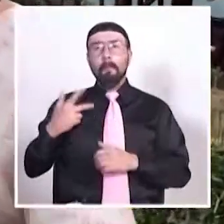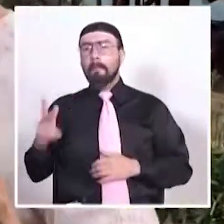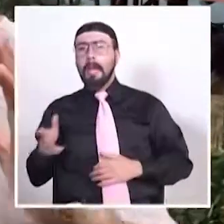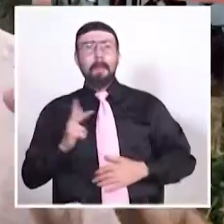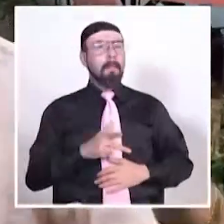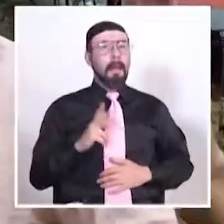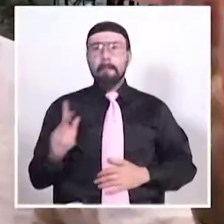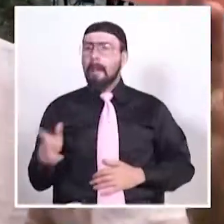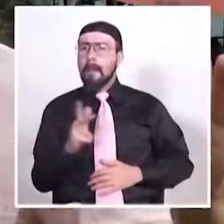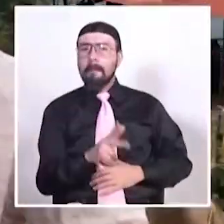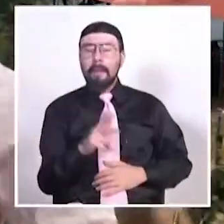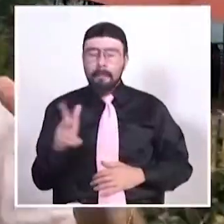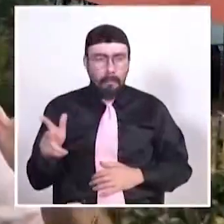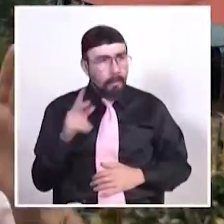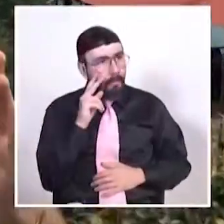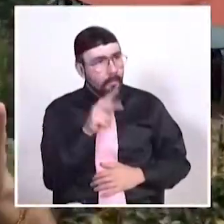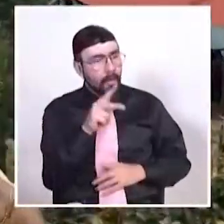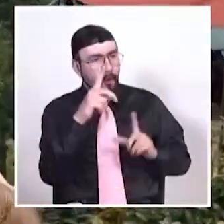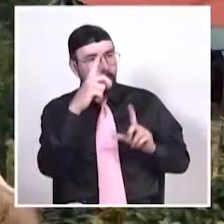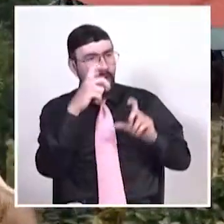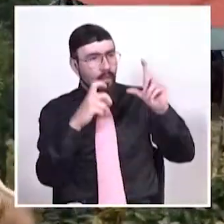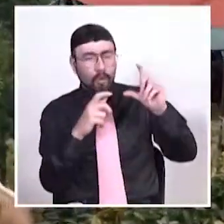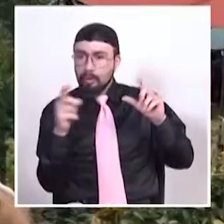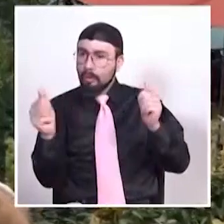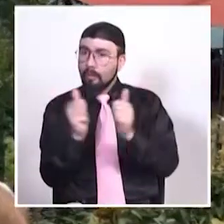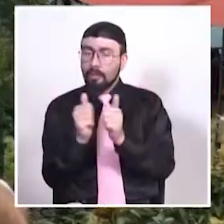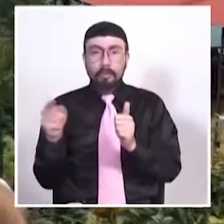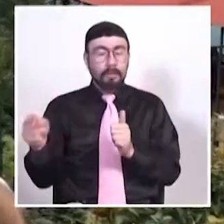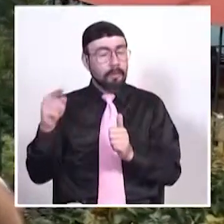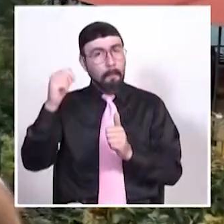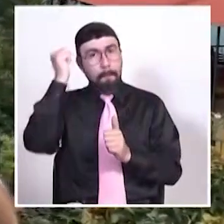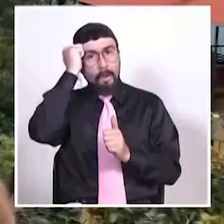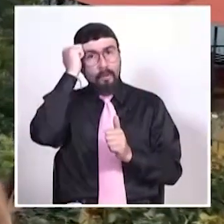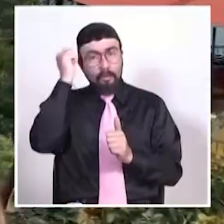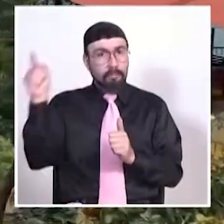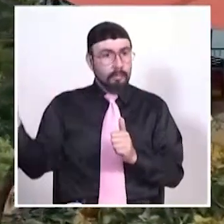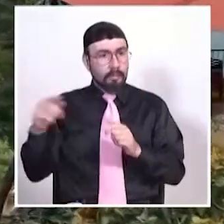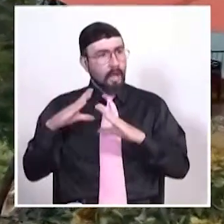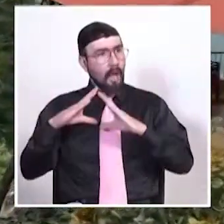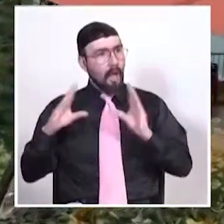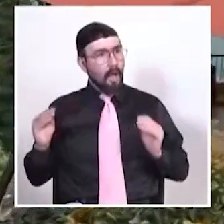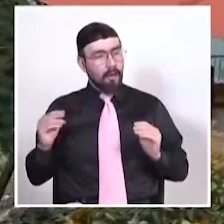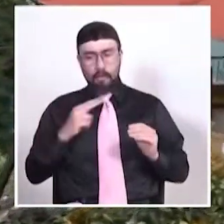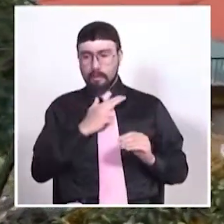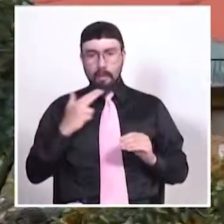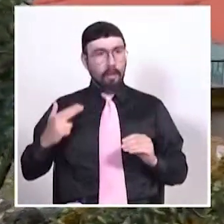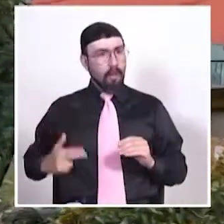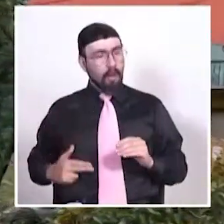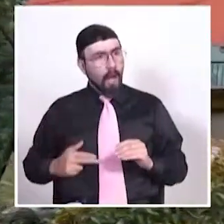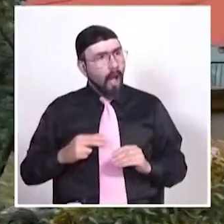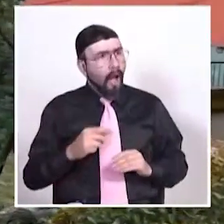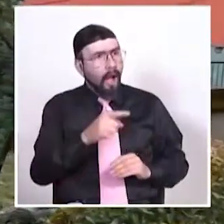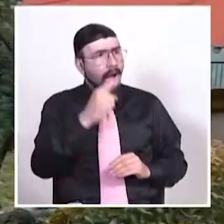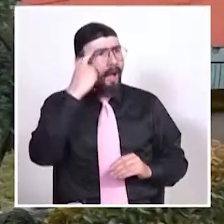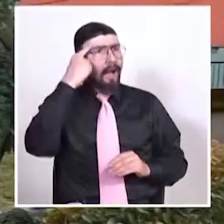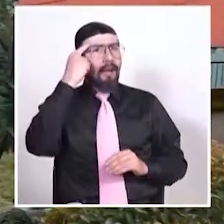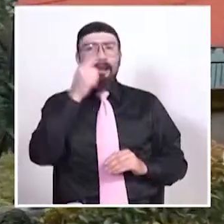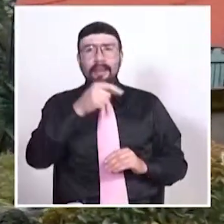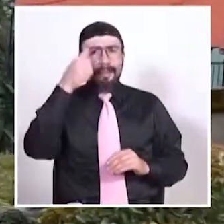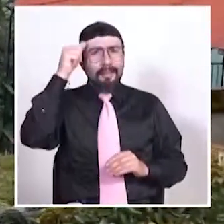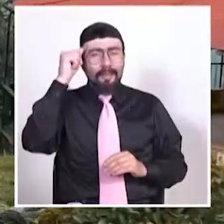estos sitios encuentro una foto de él con uno de sus maestros japoneses, inmediatamente me acordé de él.